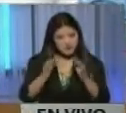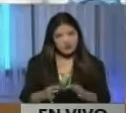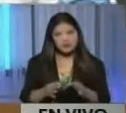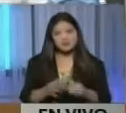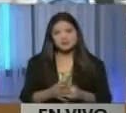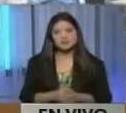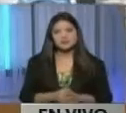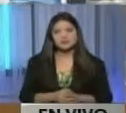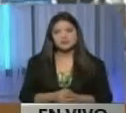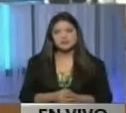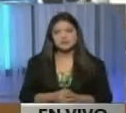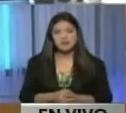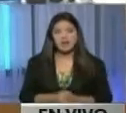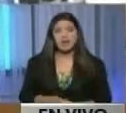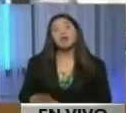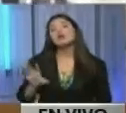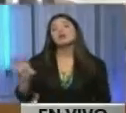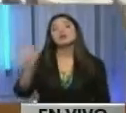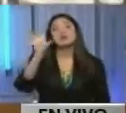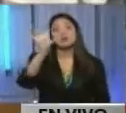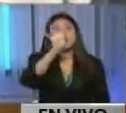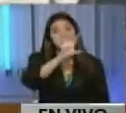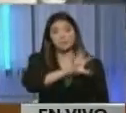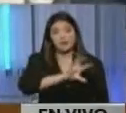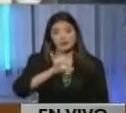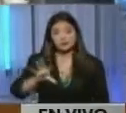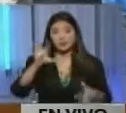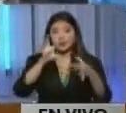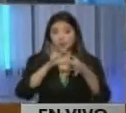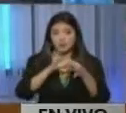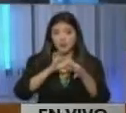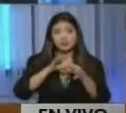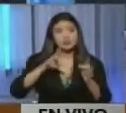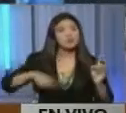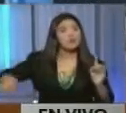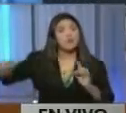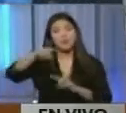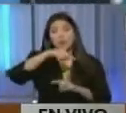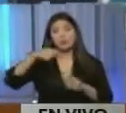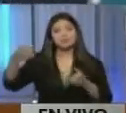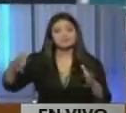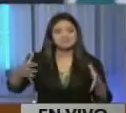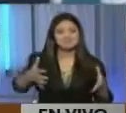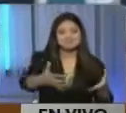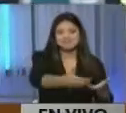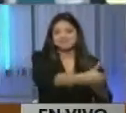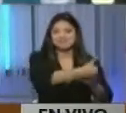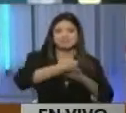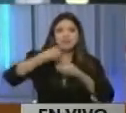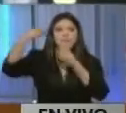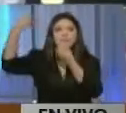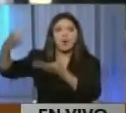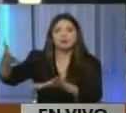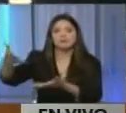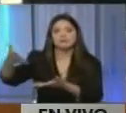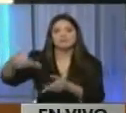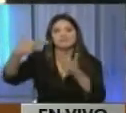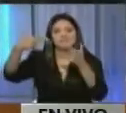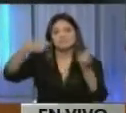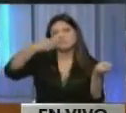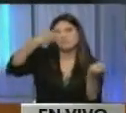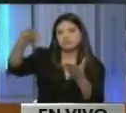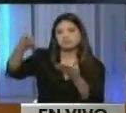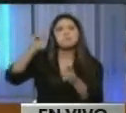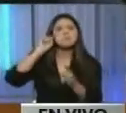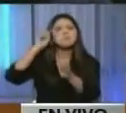mediante el cual las Naciones Unidas recibe la totalidad del armamento de la FARC para destinarlo